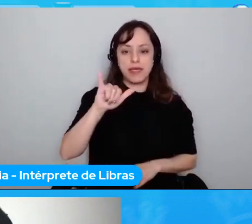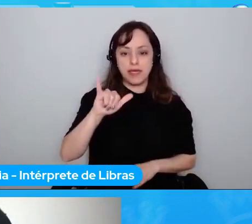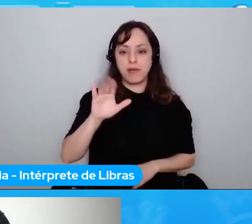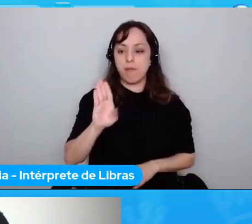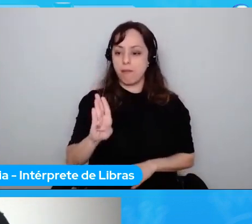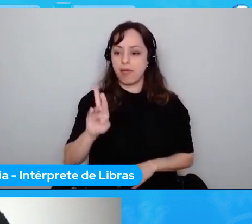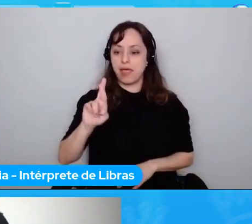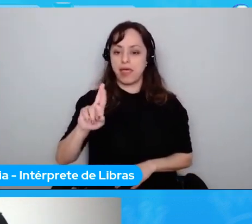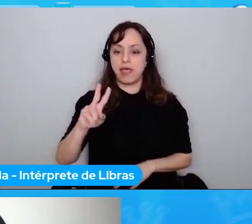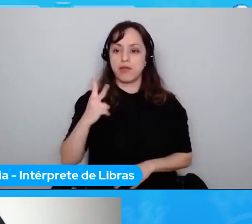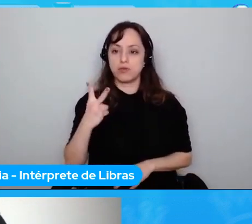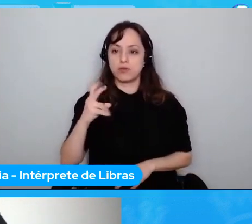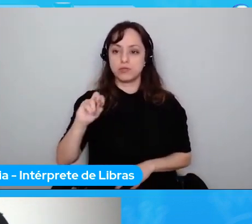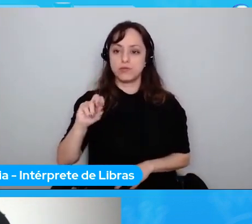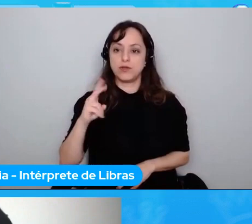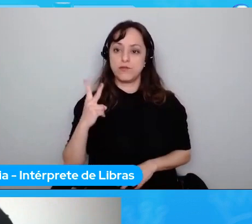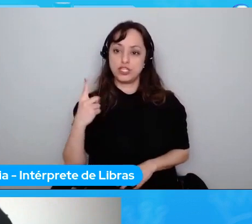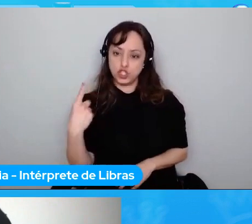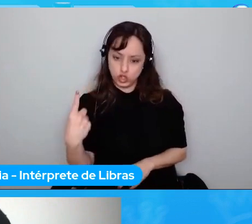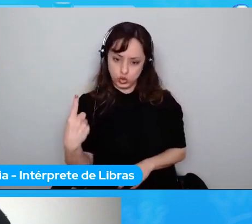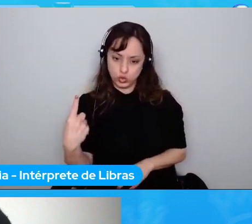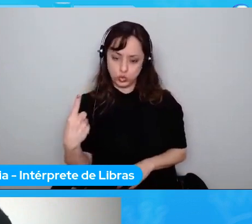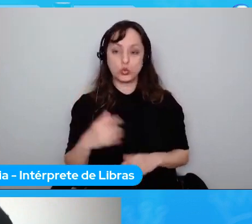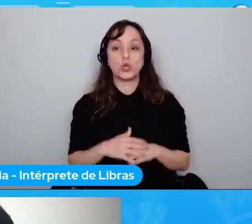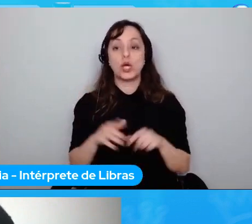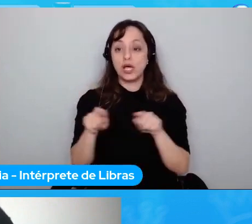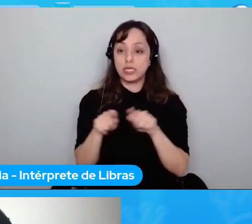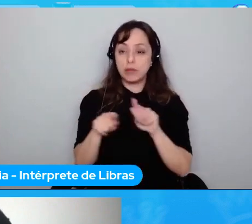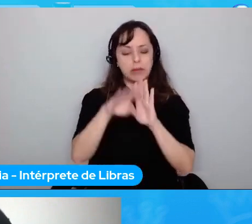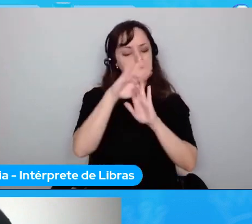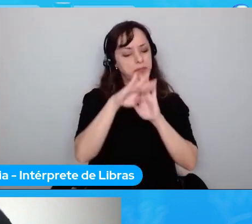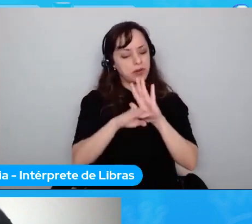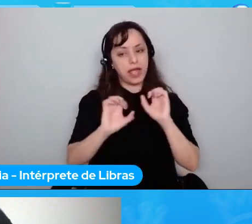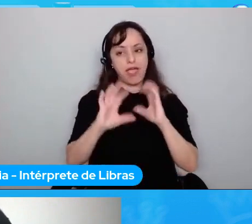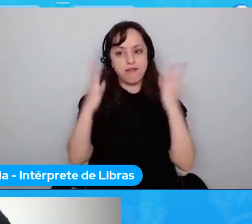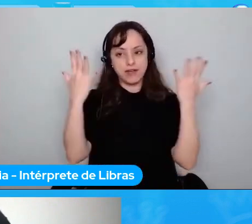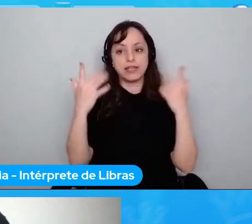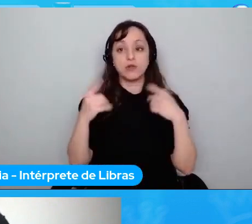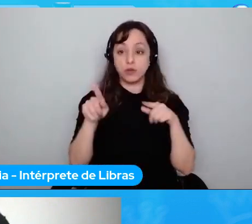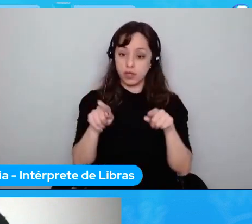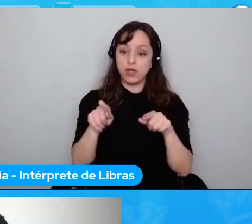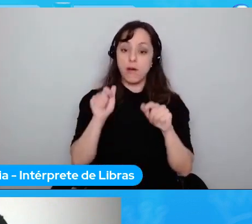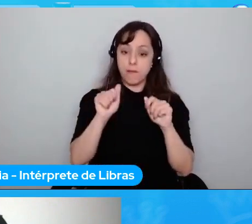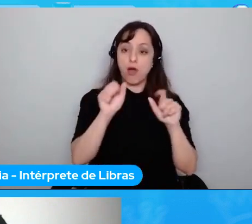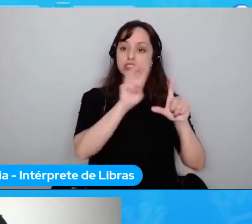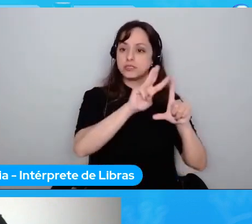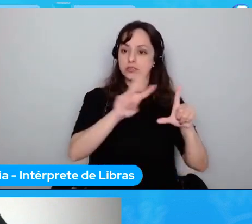PYBR2021. Y toda la programación del evento puede encontrarse en la web de